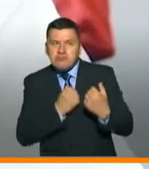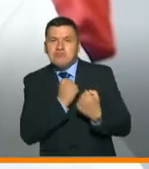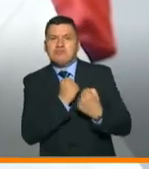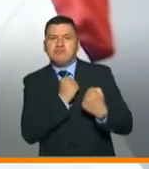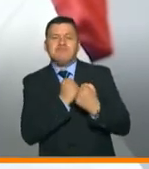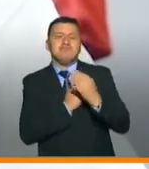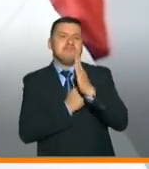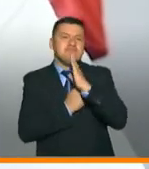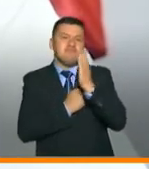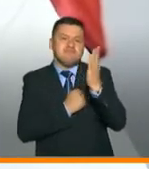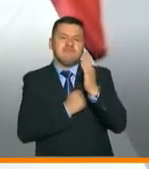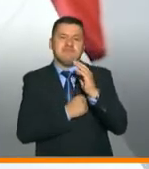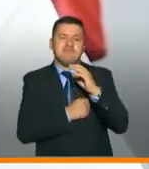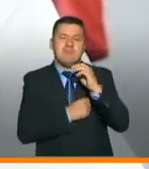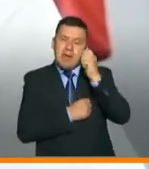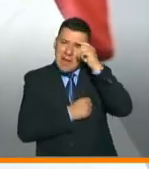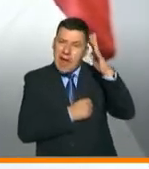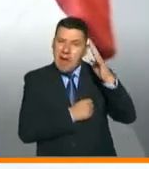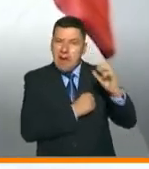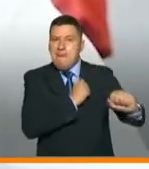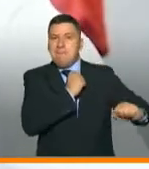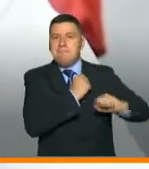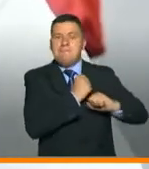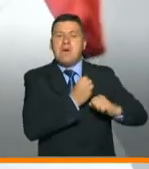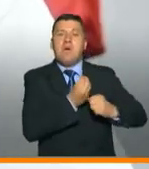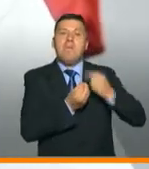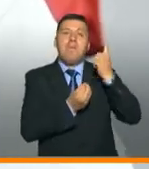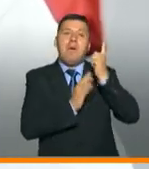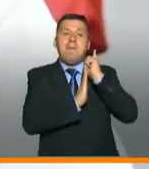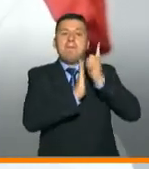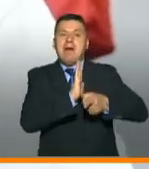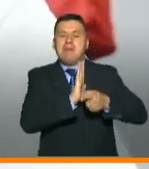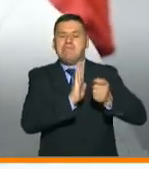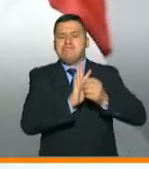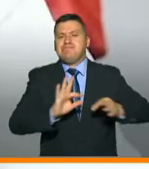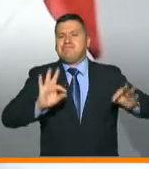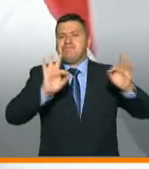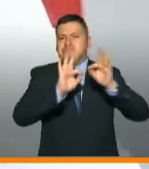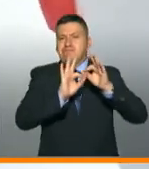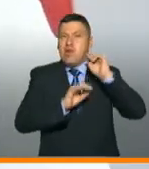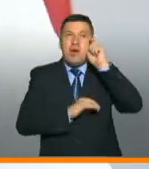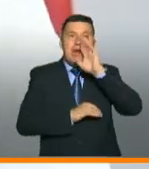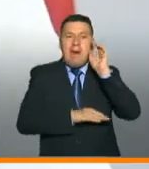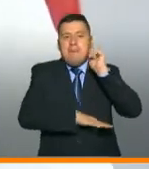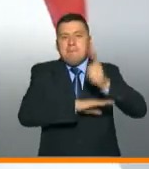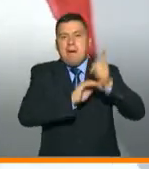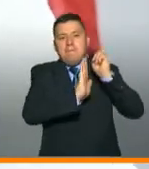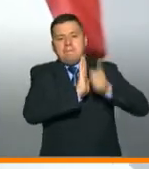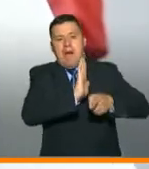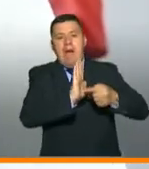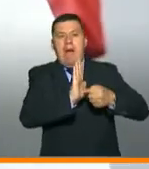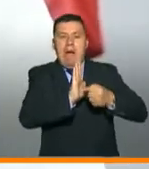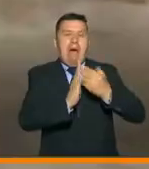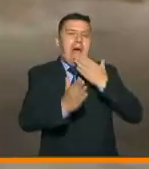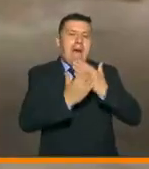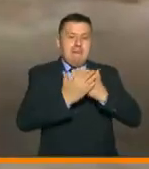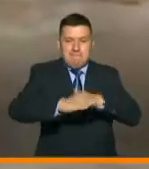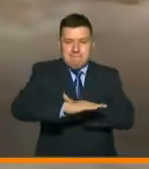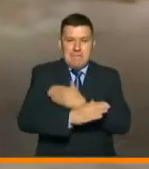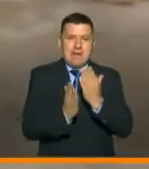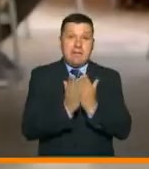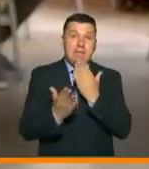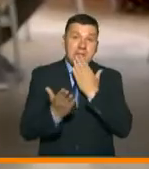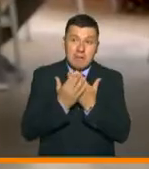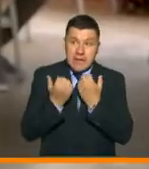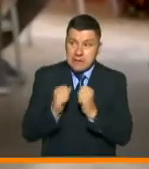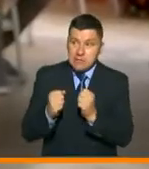por parte del Distrito de Cartagena y por las políticas de apoyo incondicional del Gobierno Nacional a través del Ministerio de Educación. Gracias al